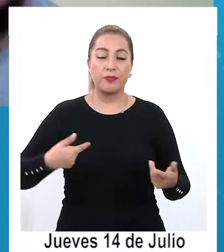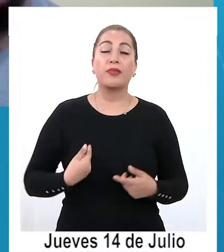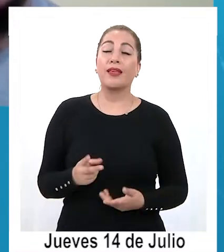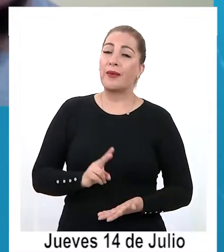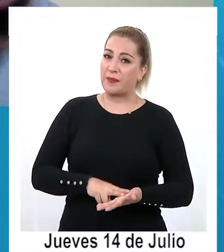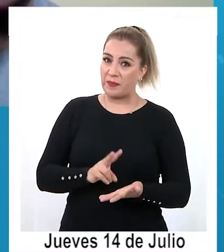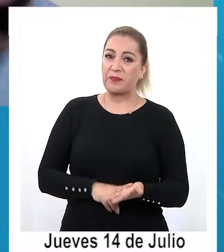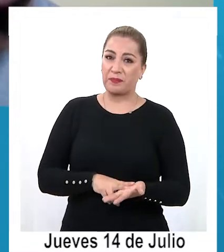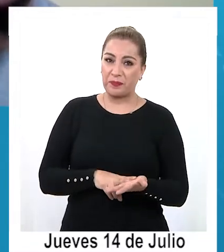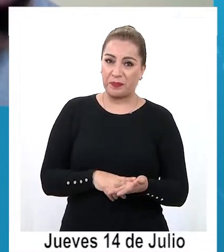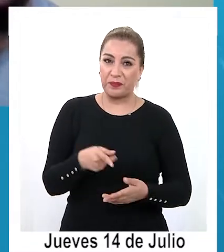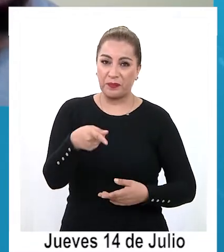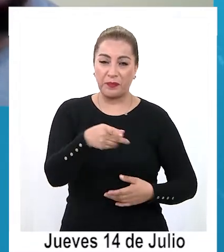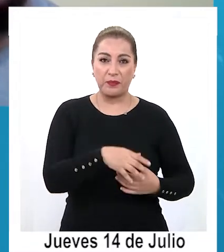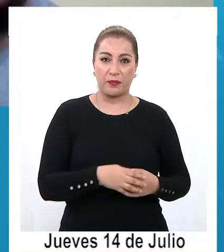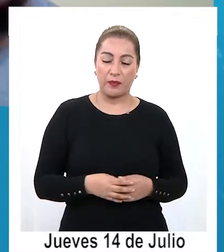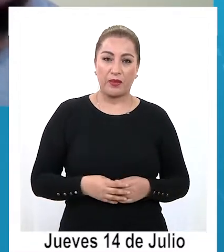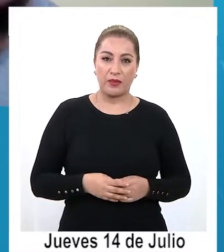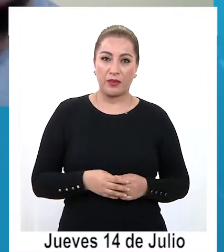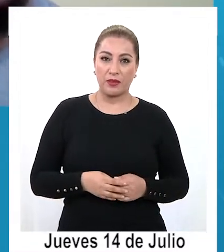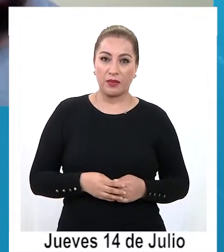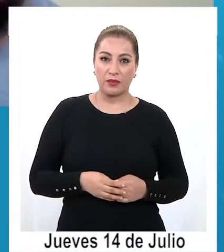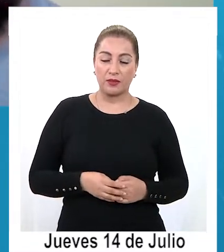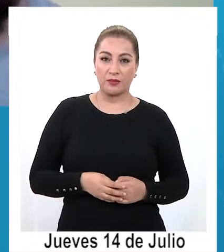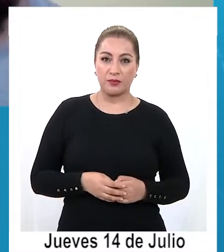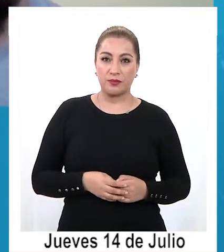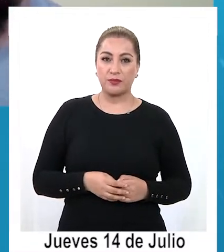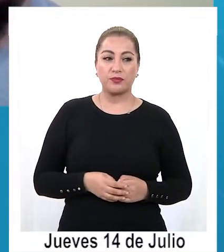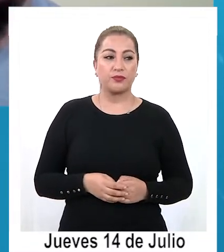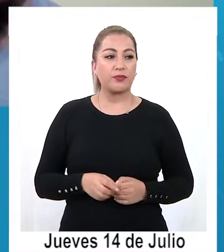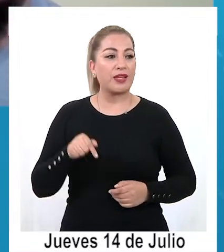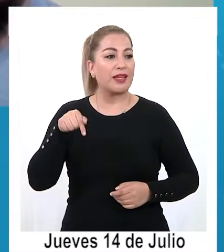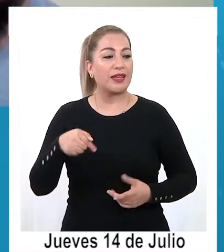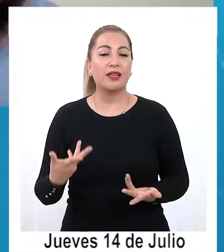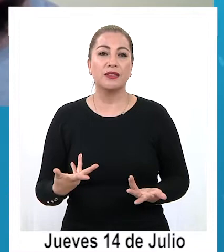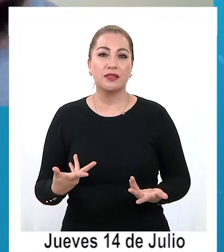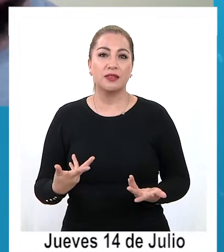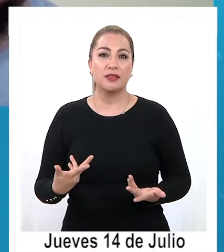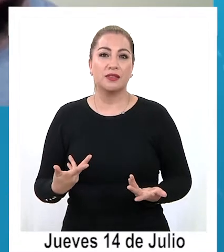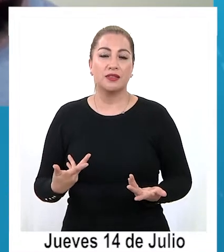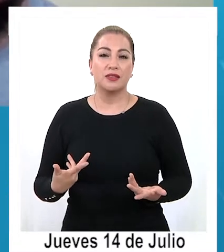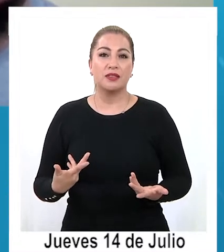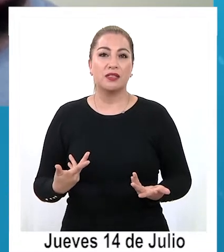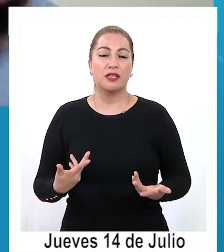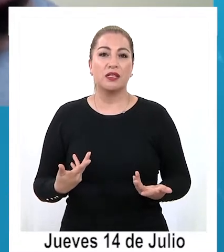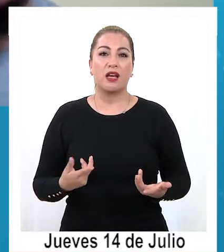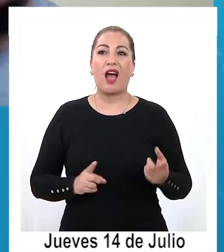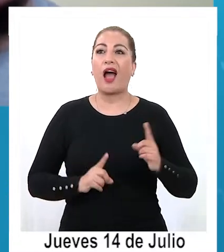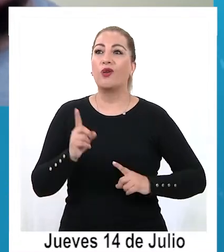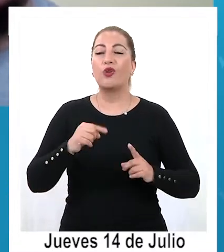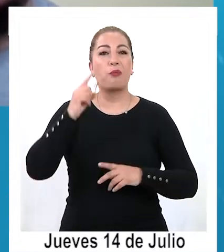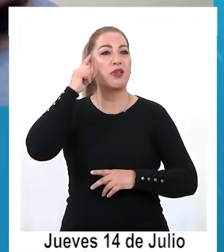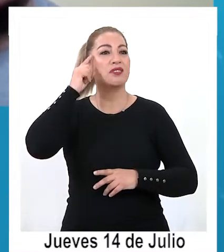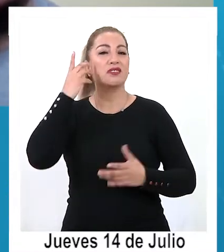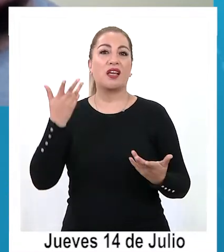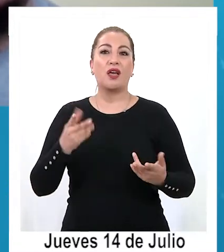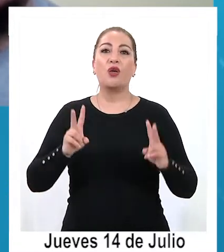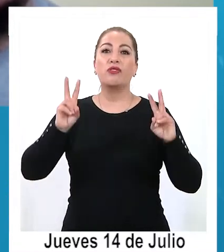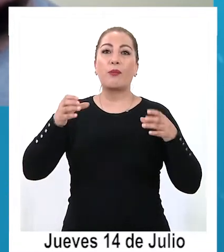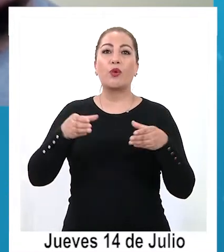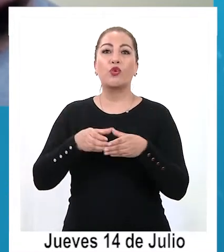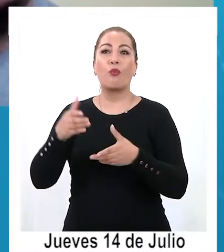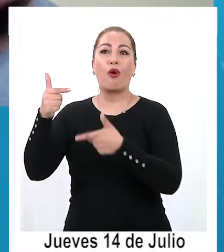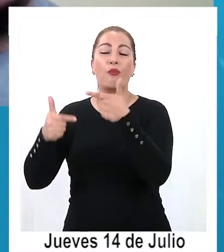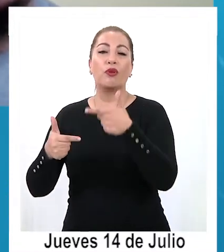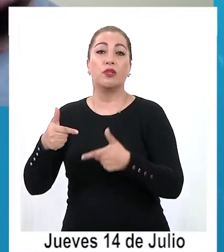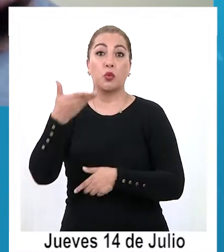caso Efectivamente, de o sea, este juicio trasciende algún color político, como usted lo acaba de